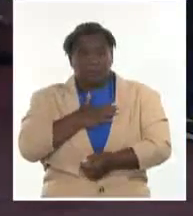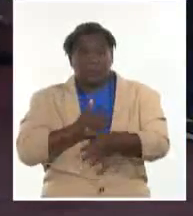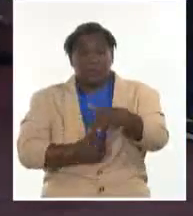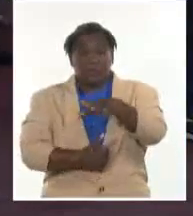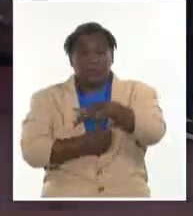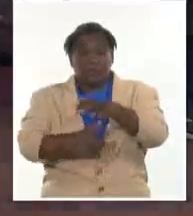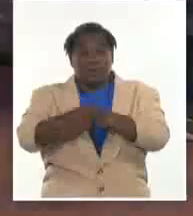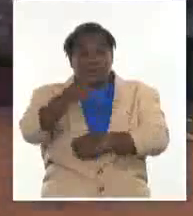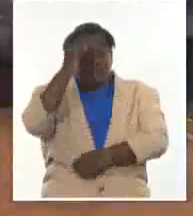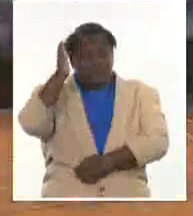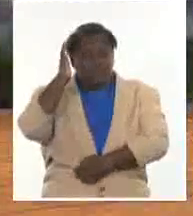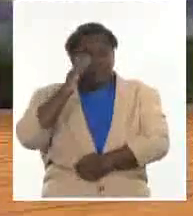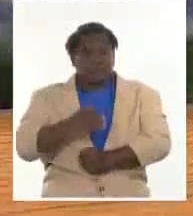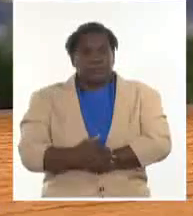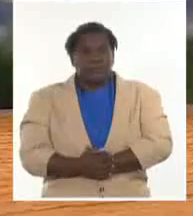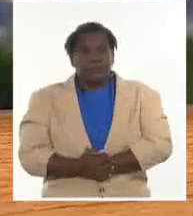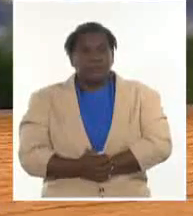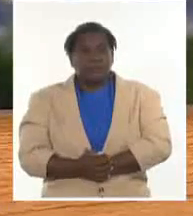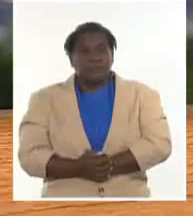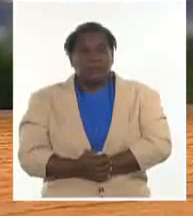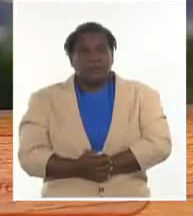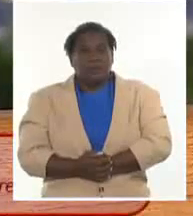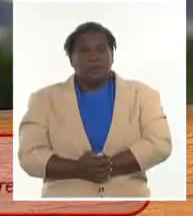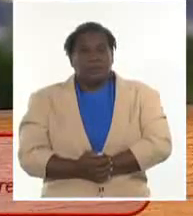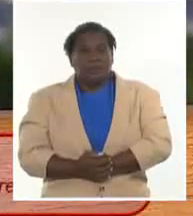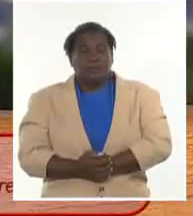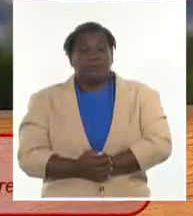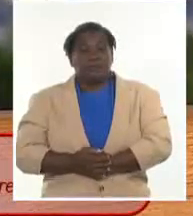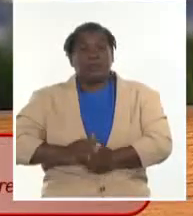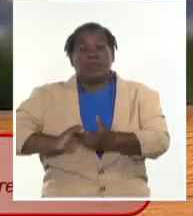de la República. Camaradas de lucha,